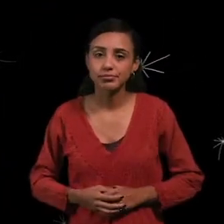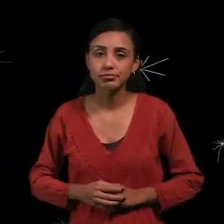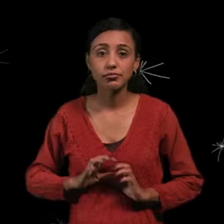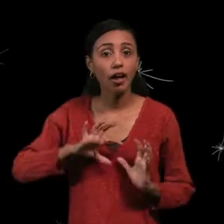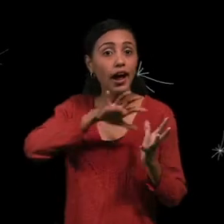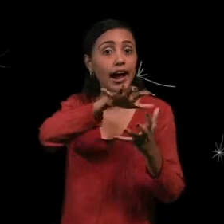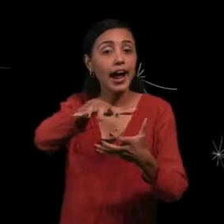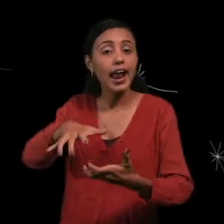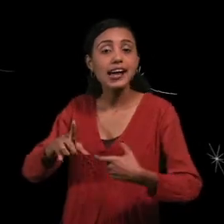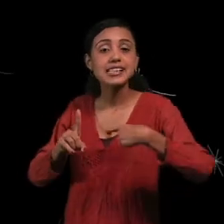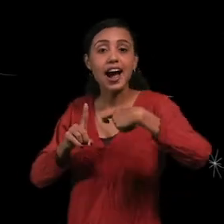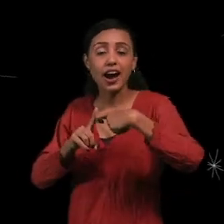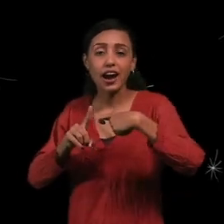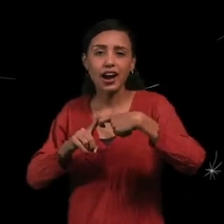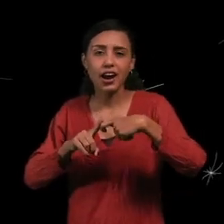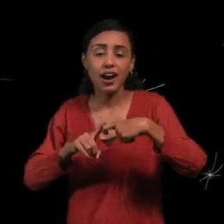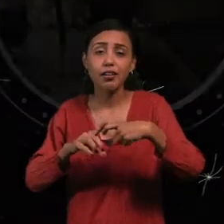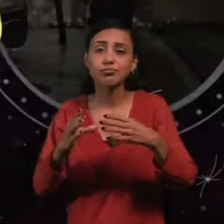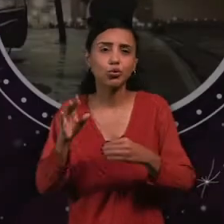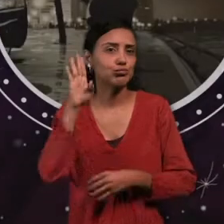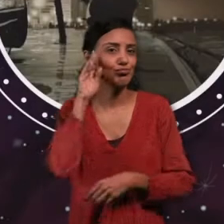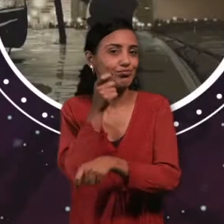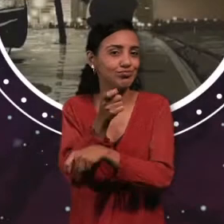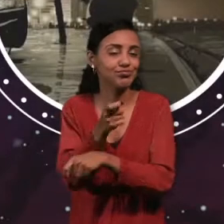Galaxia K, un mundo de animación.